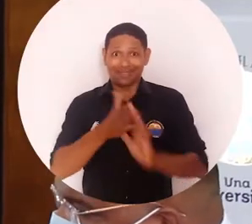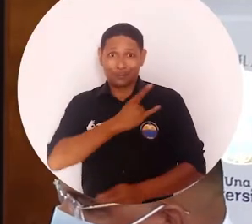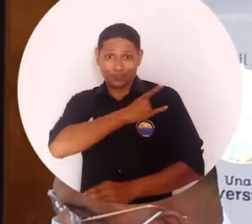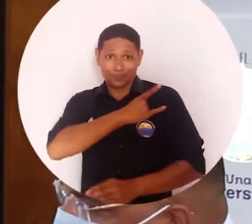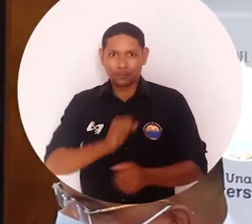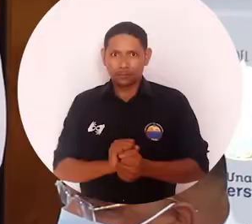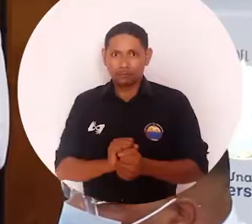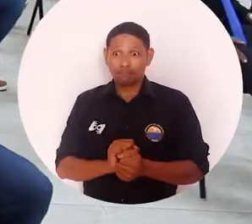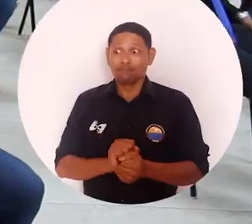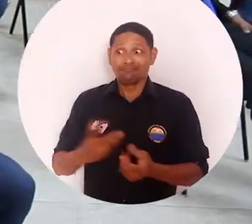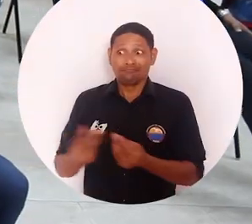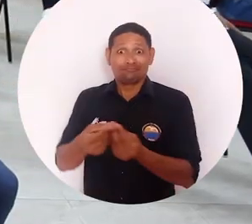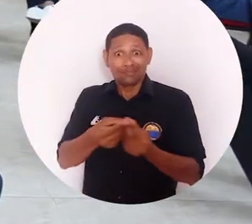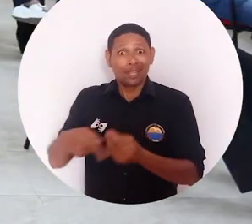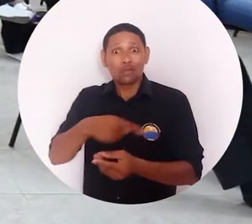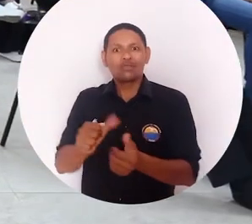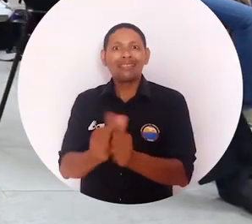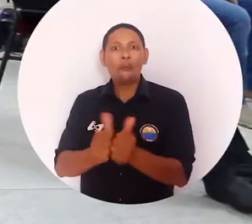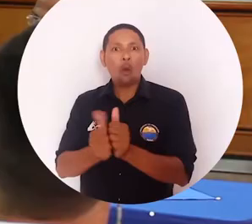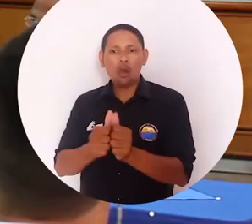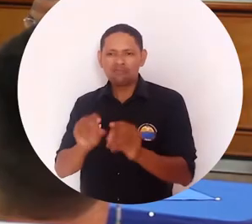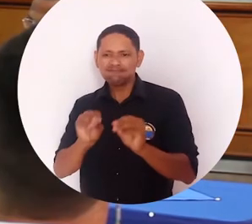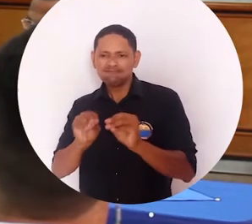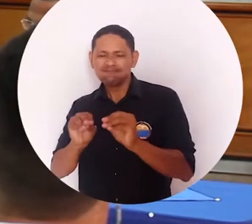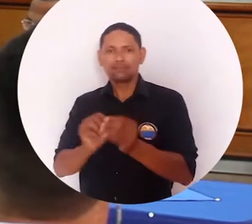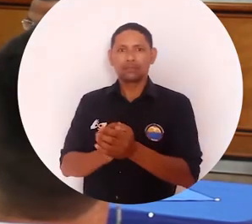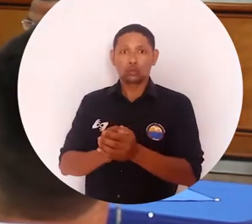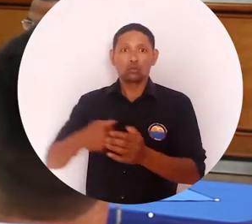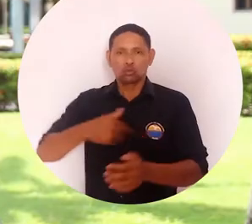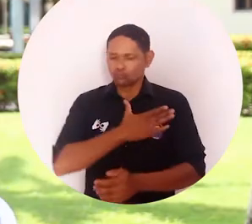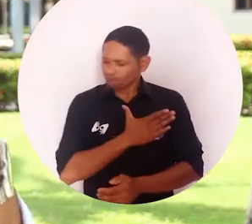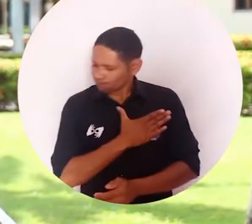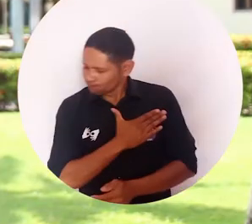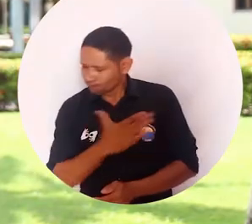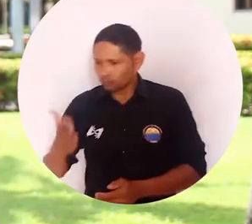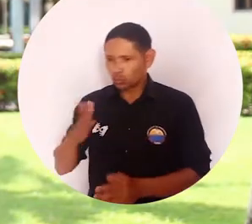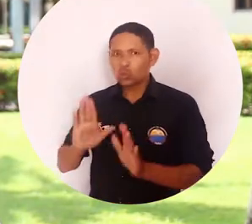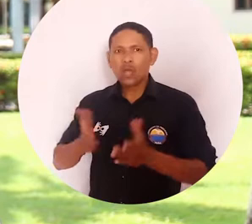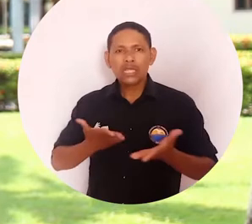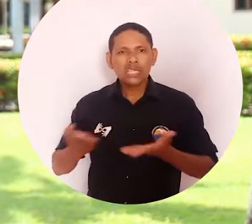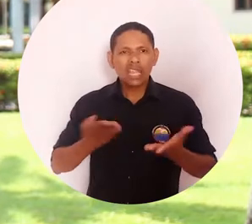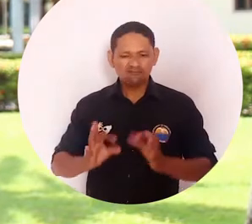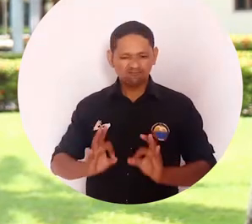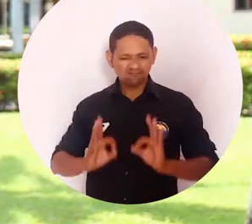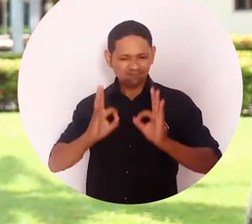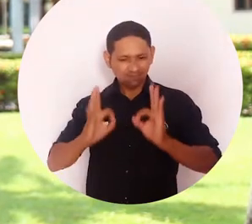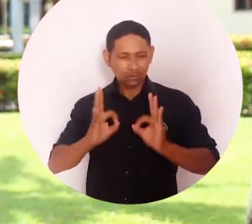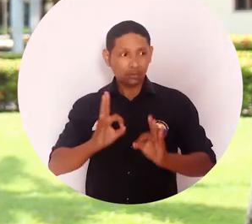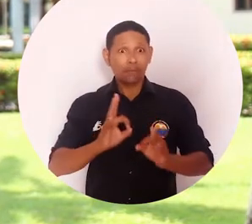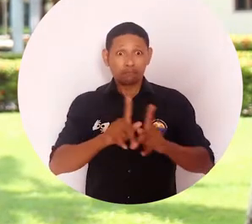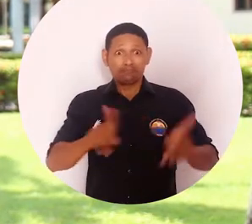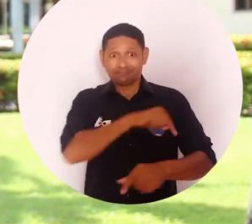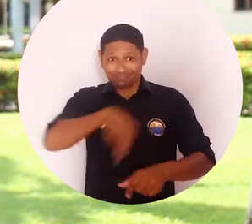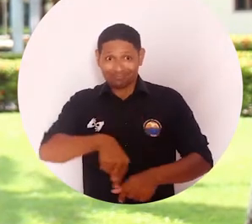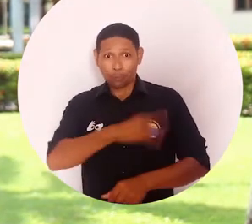comunidad universitaria, incluyendo nuestros instructores de deporte. Nosotros queremos brindar el mejor servicio a cada una de las personas que se acercan